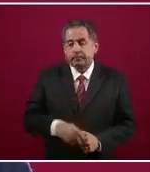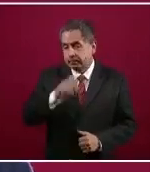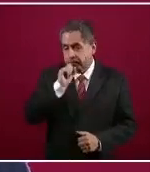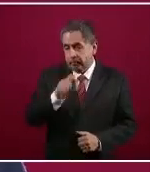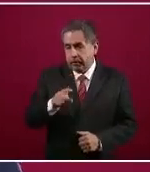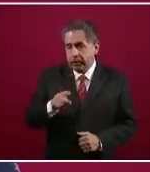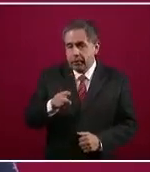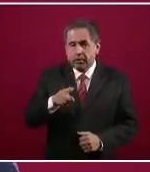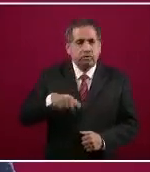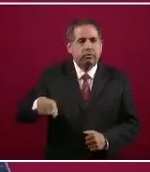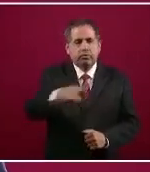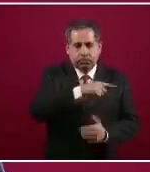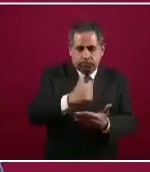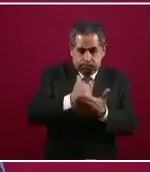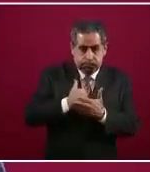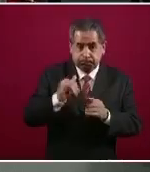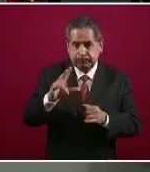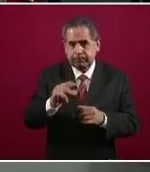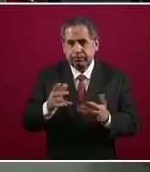Además, ustedes me van a ayudar, ¿no?